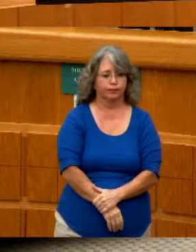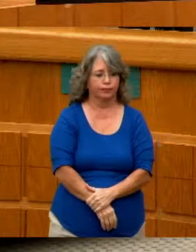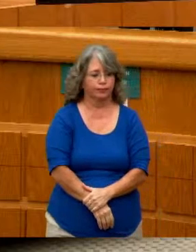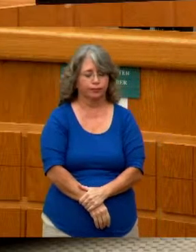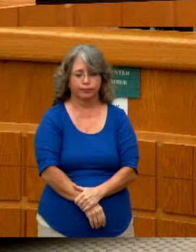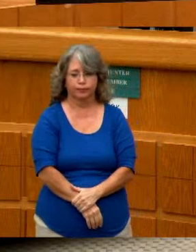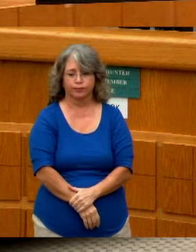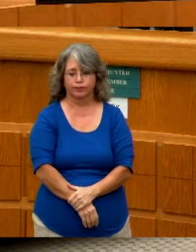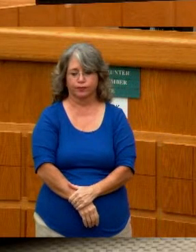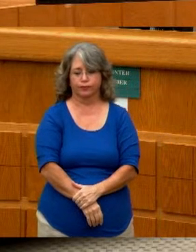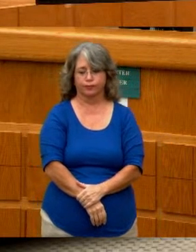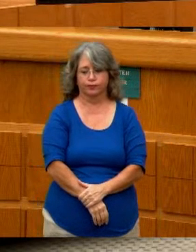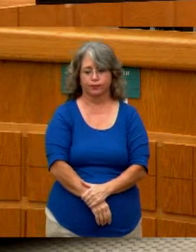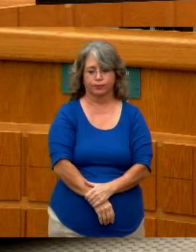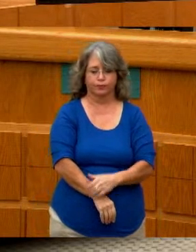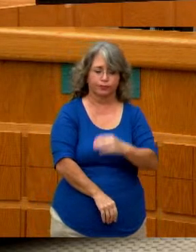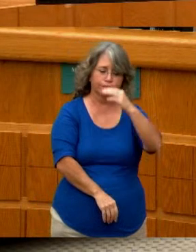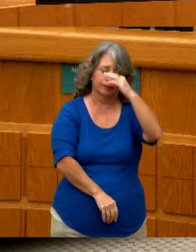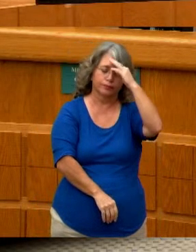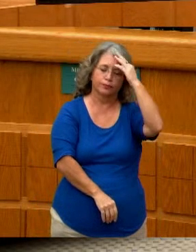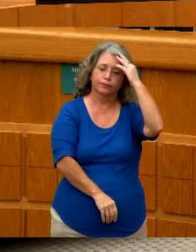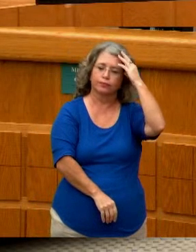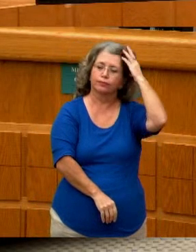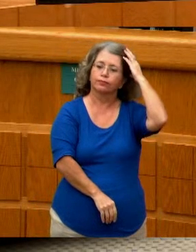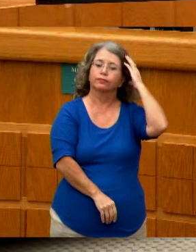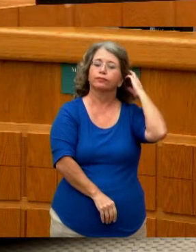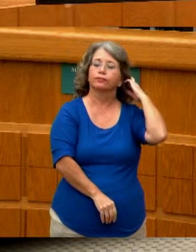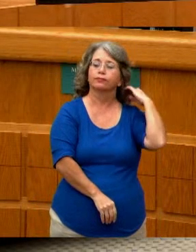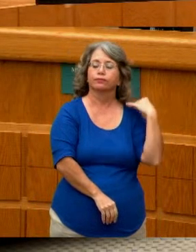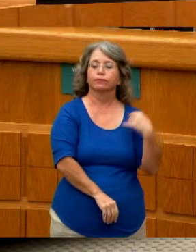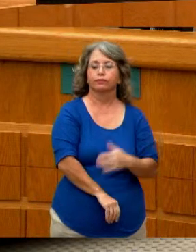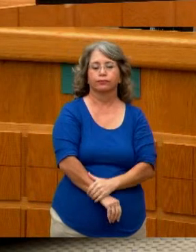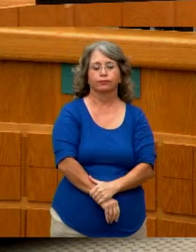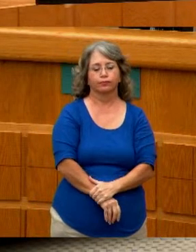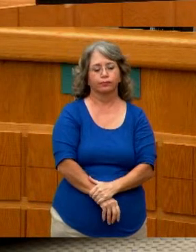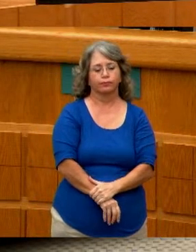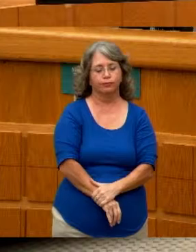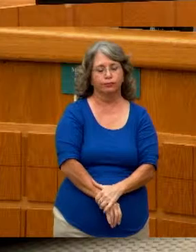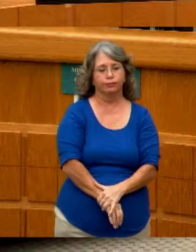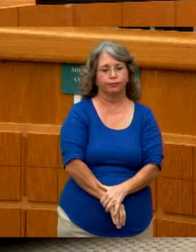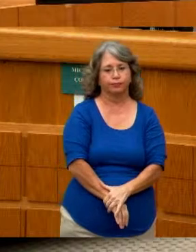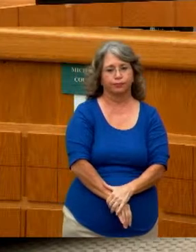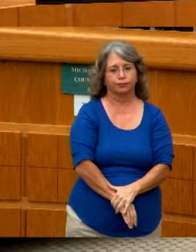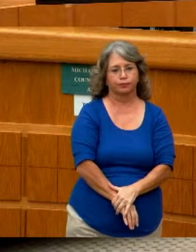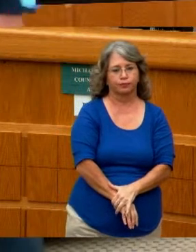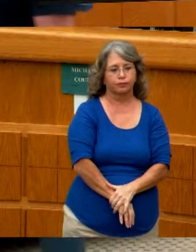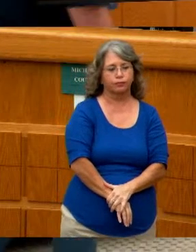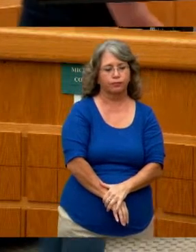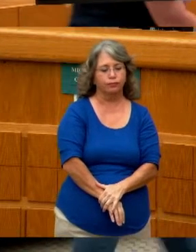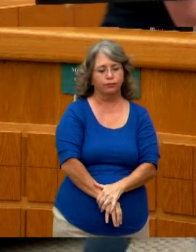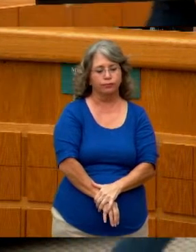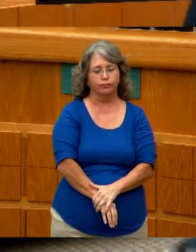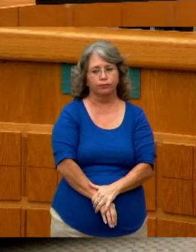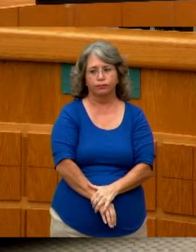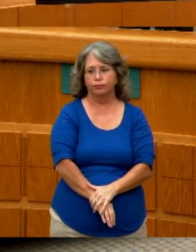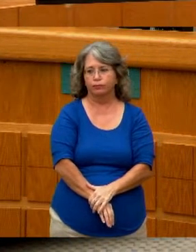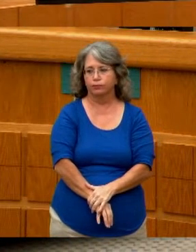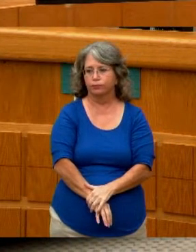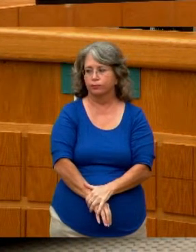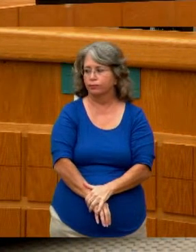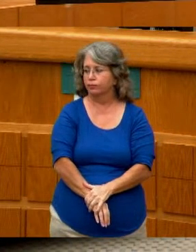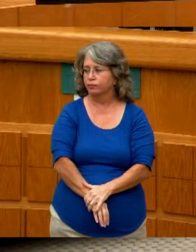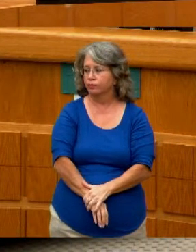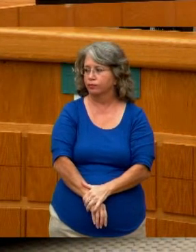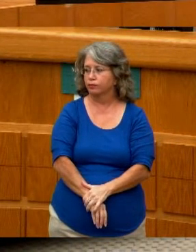ha emitido órdenes de emergencia. La primera limita los juicios en persona hasta el 1 de febrero. La orden va a estar vigente en nuestro condado. La